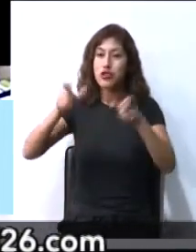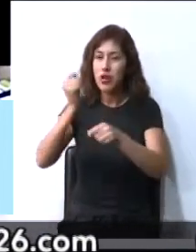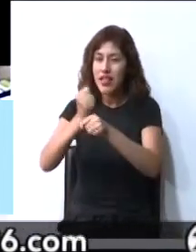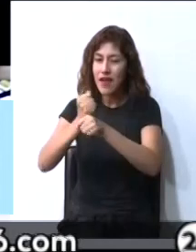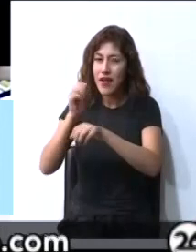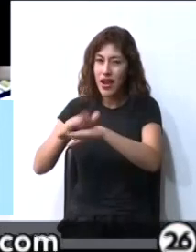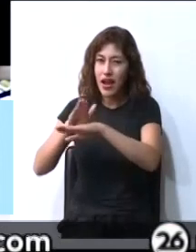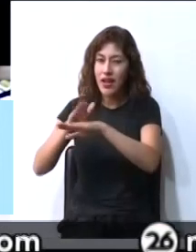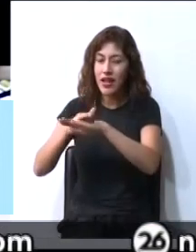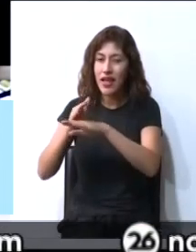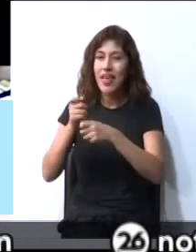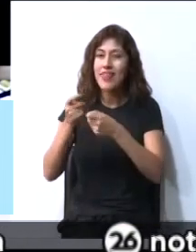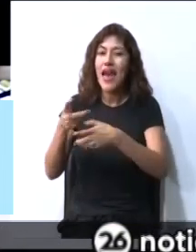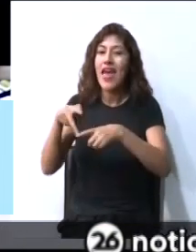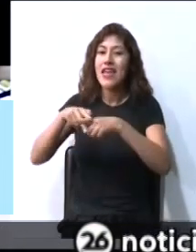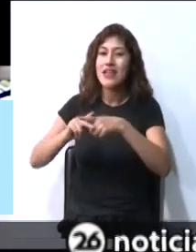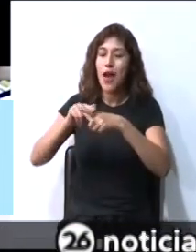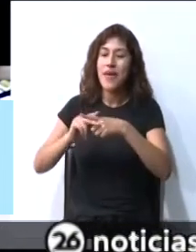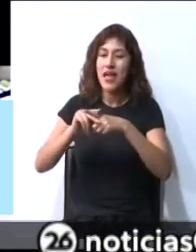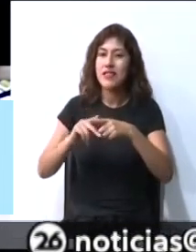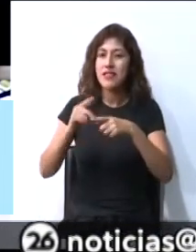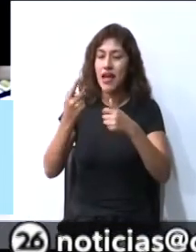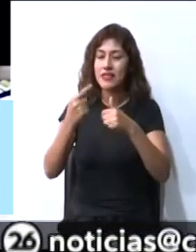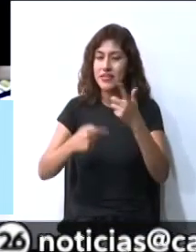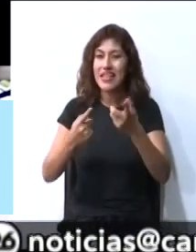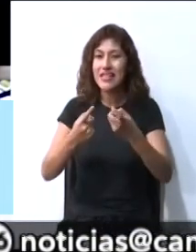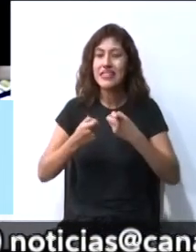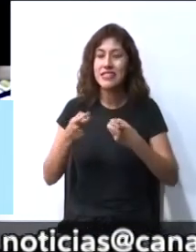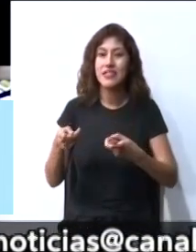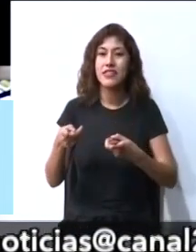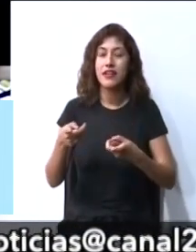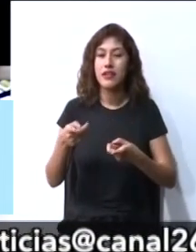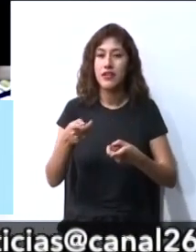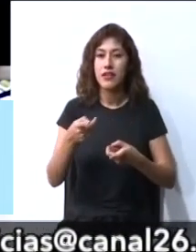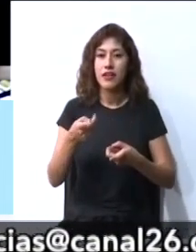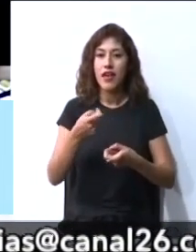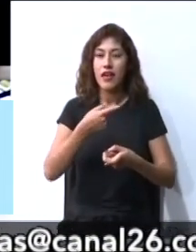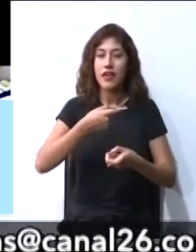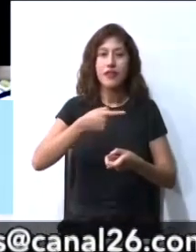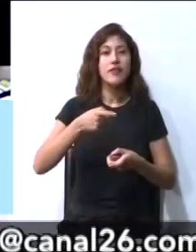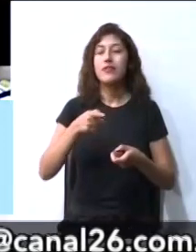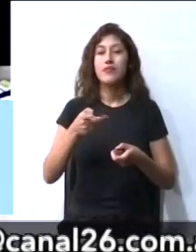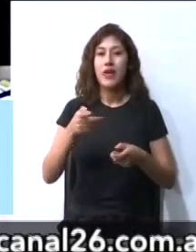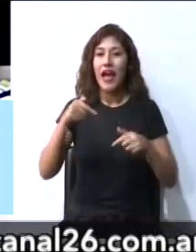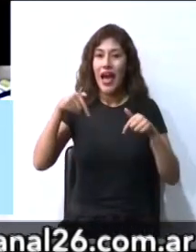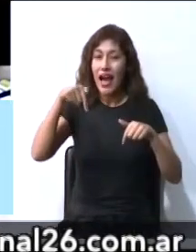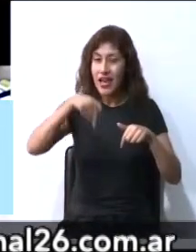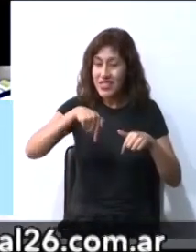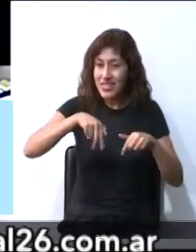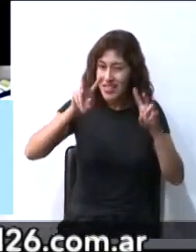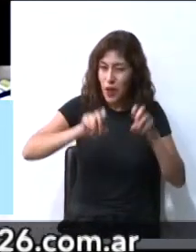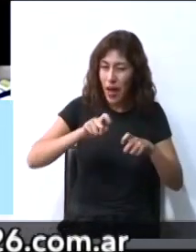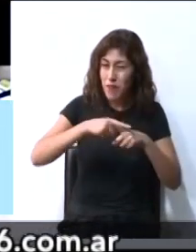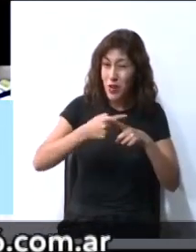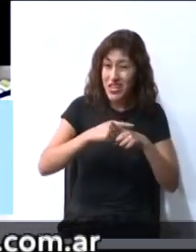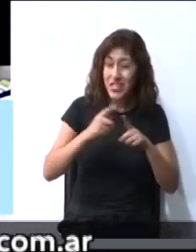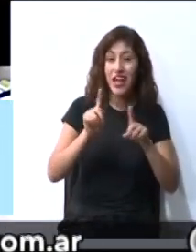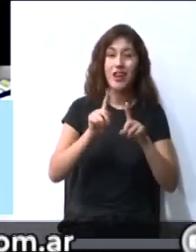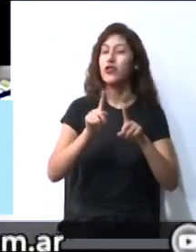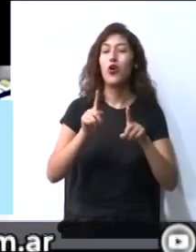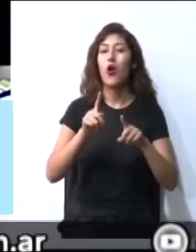en situaciones de mucha concentración de gente. En esto no puede haber ideología, no puede haber política. A la gente hay que